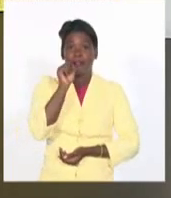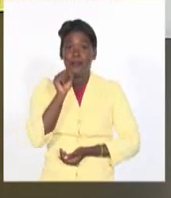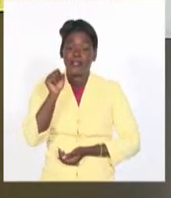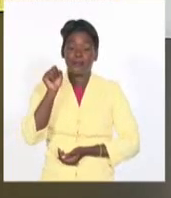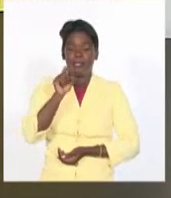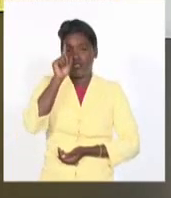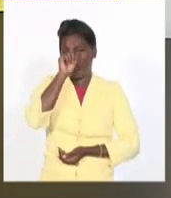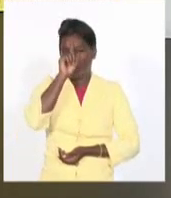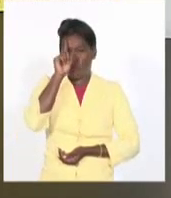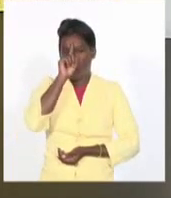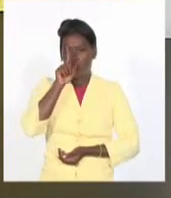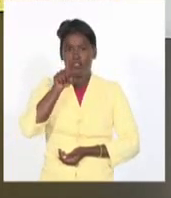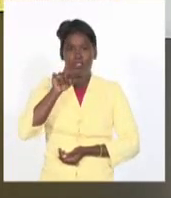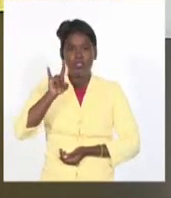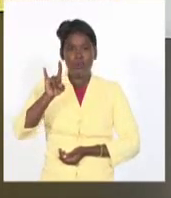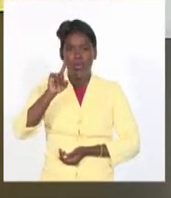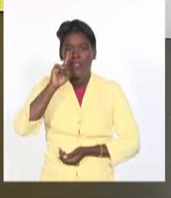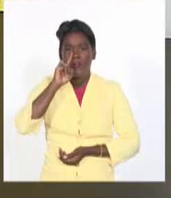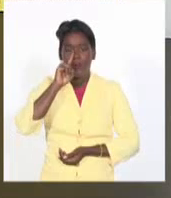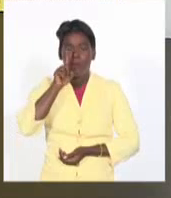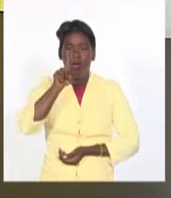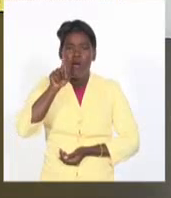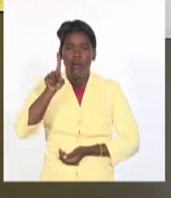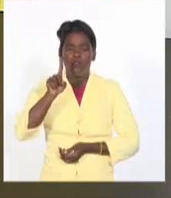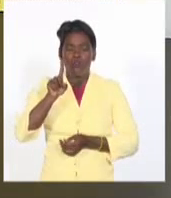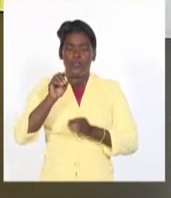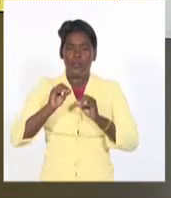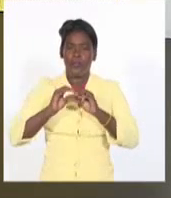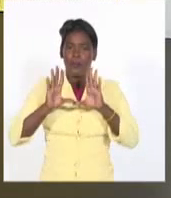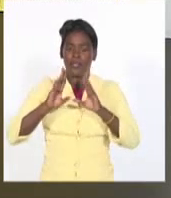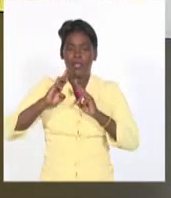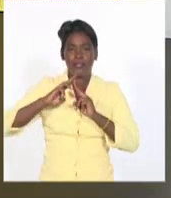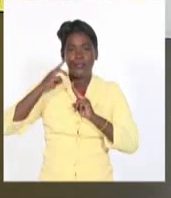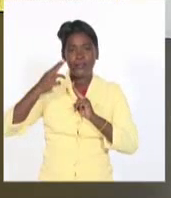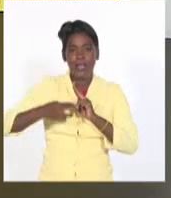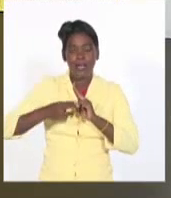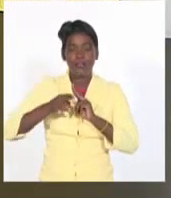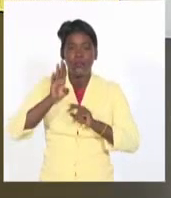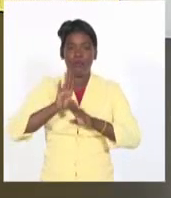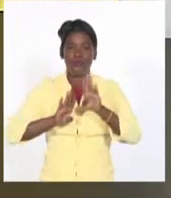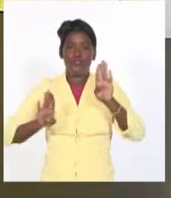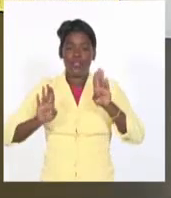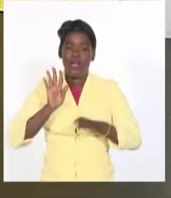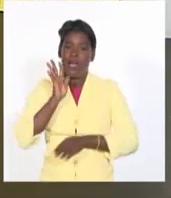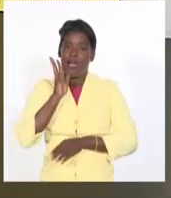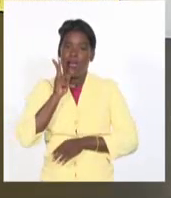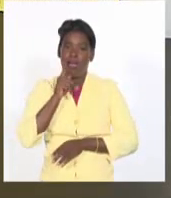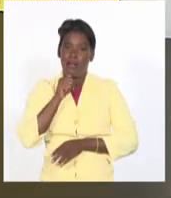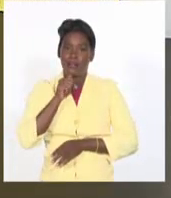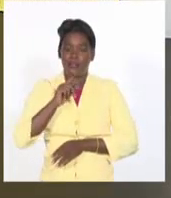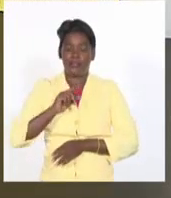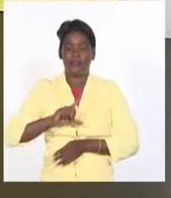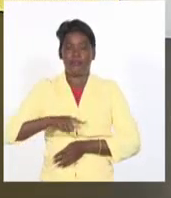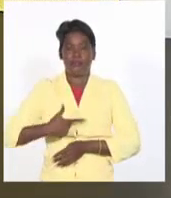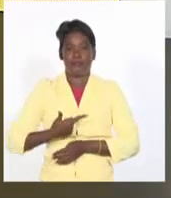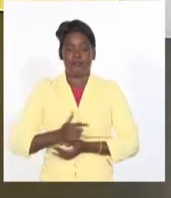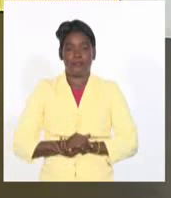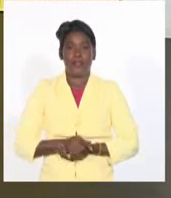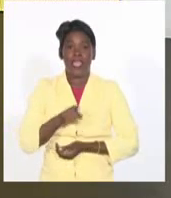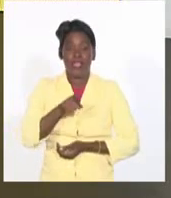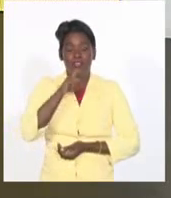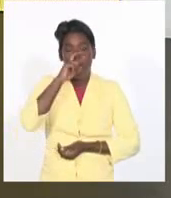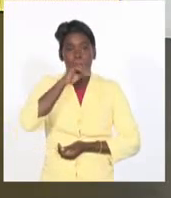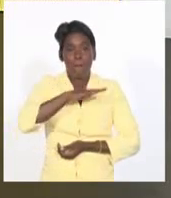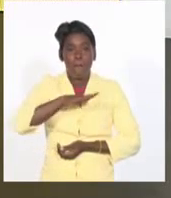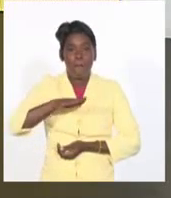domingo 19 de noviembre a las 11 de la mañana en el Teatro del Museo Nacional de Bellas Artes. Esta presentación para los niños cuenta